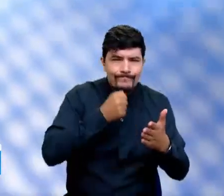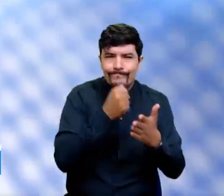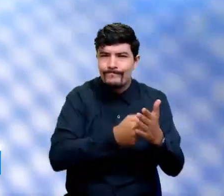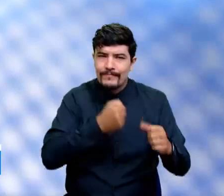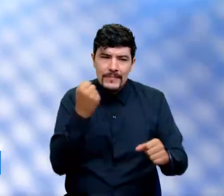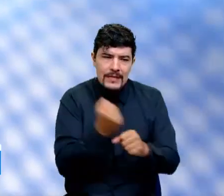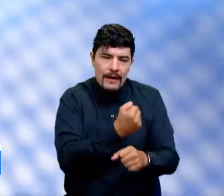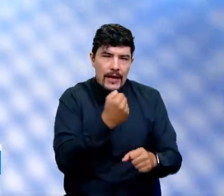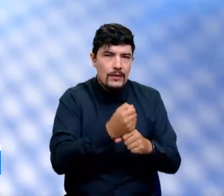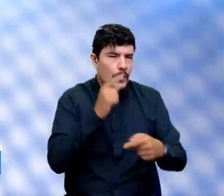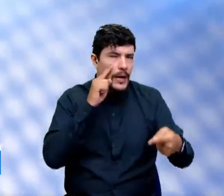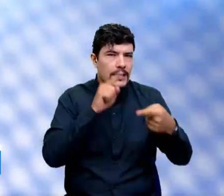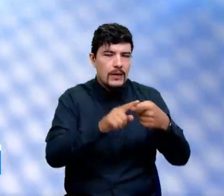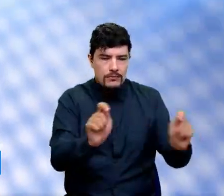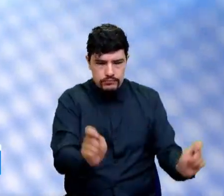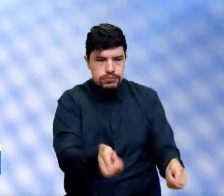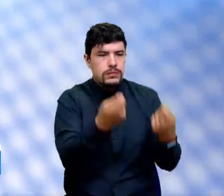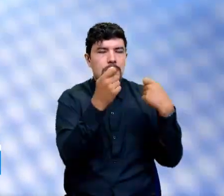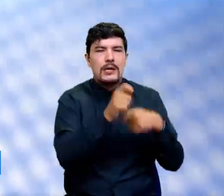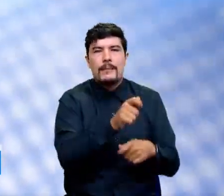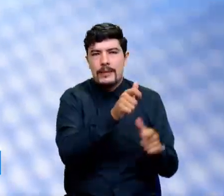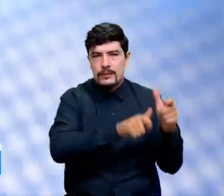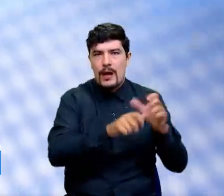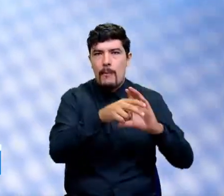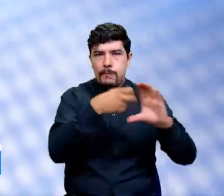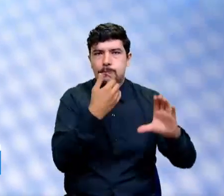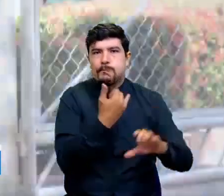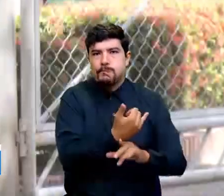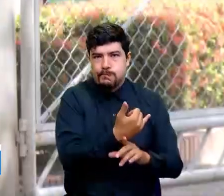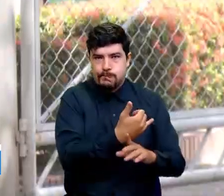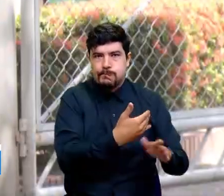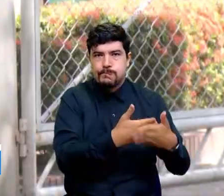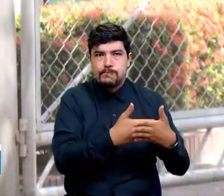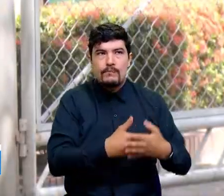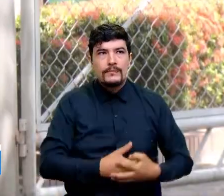para lograr rescatar a los mineros atrapados.